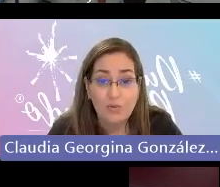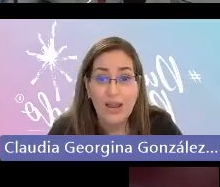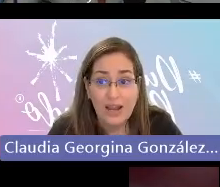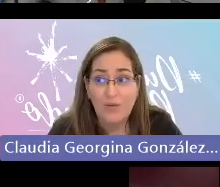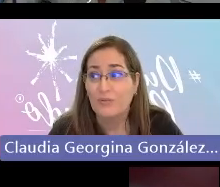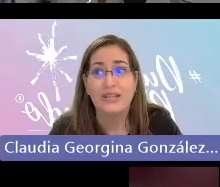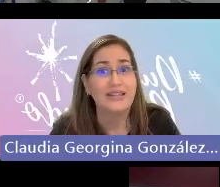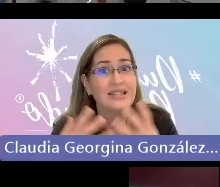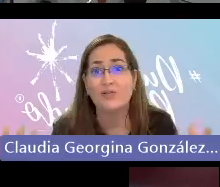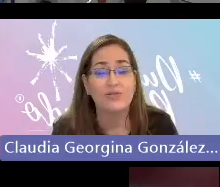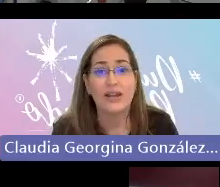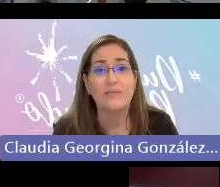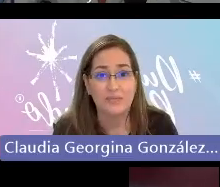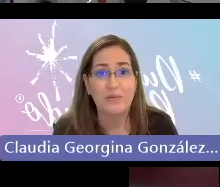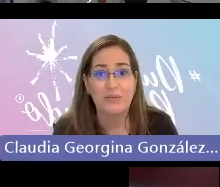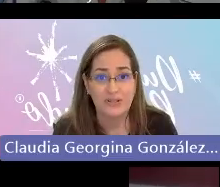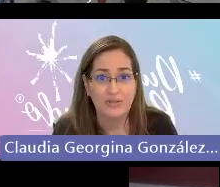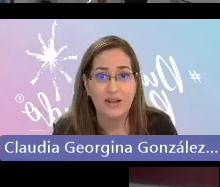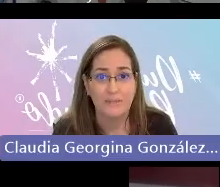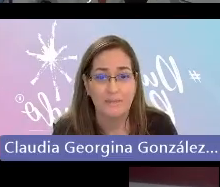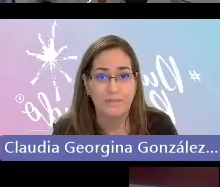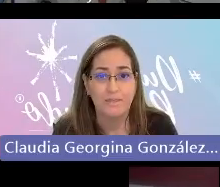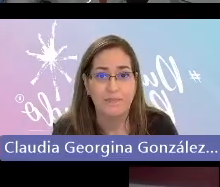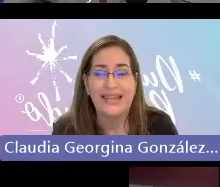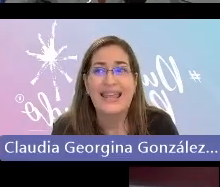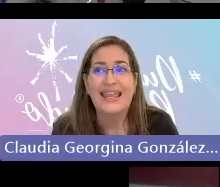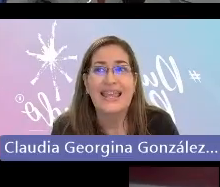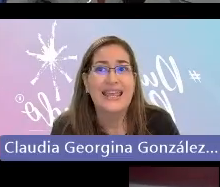representa un duelo porque ya no soy la misma persona.